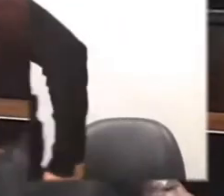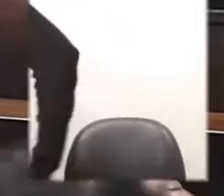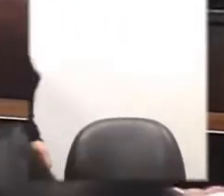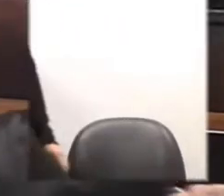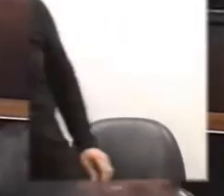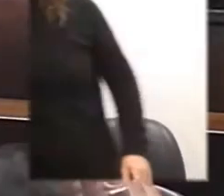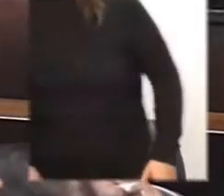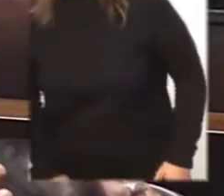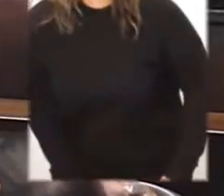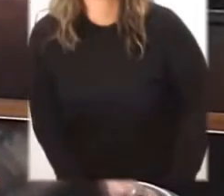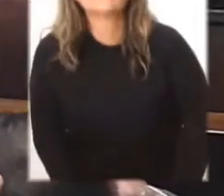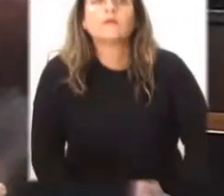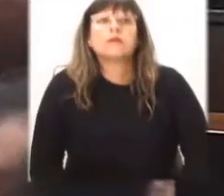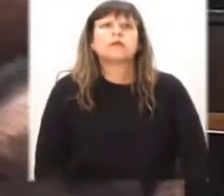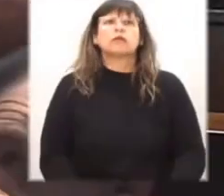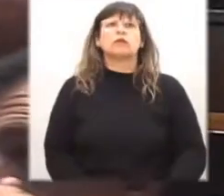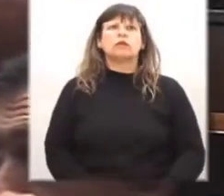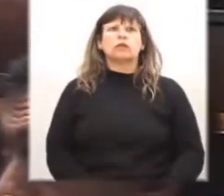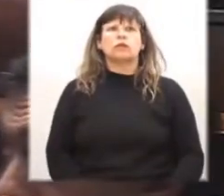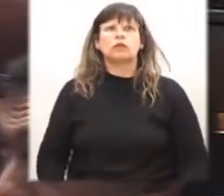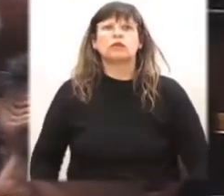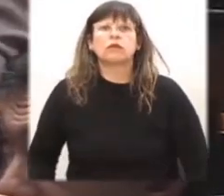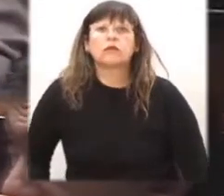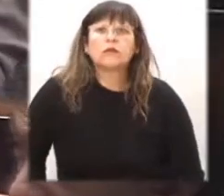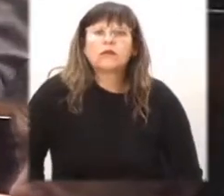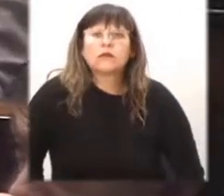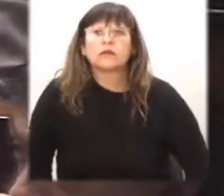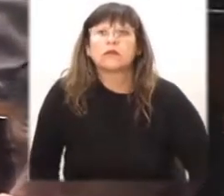Muchas gracias. Estas son las de Cancillería y esas las de Economía.